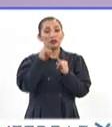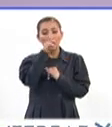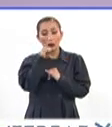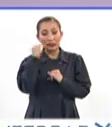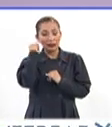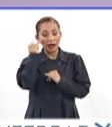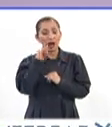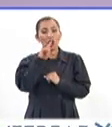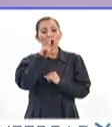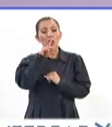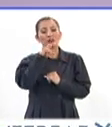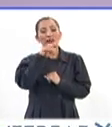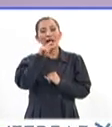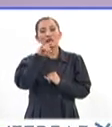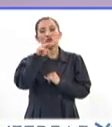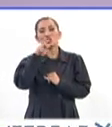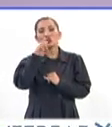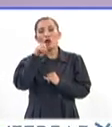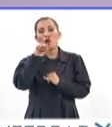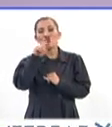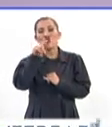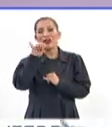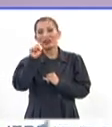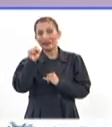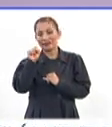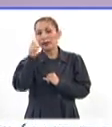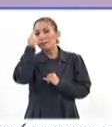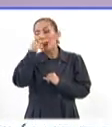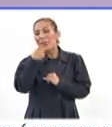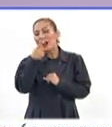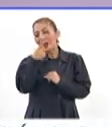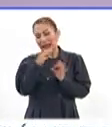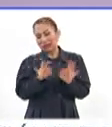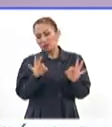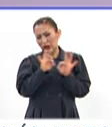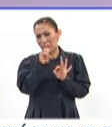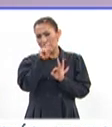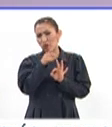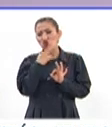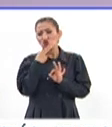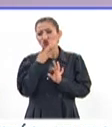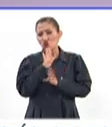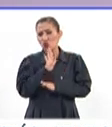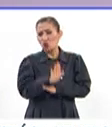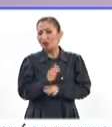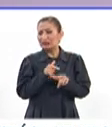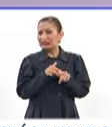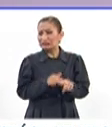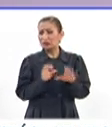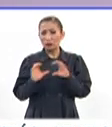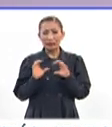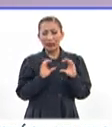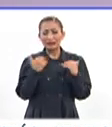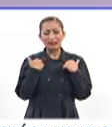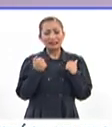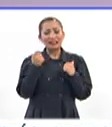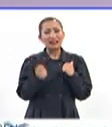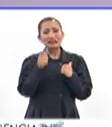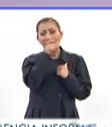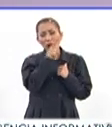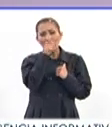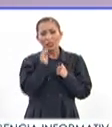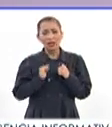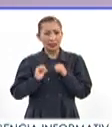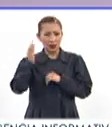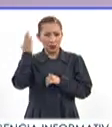Luis Arturo Fuentes, precisamente para seguir hablando de la importancia de la preservación, el entendimiento de lo que son nuestras lenguas